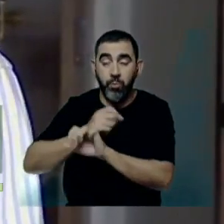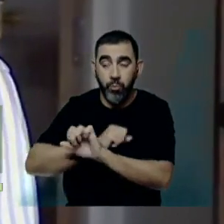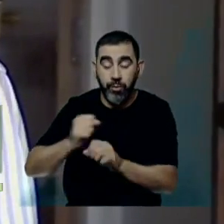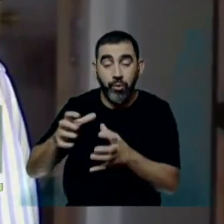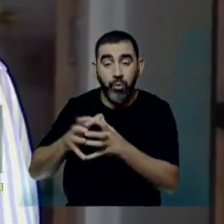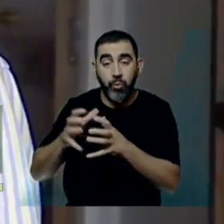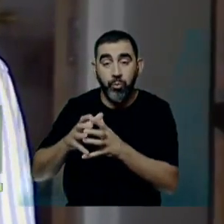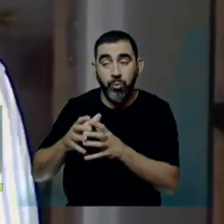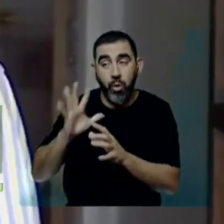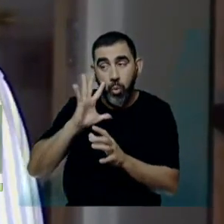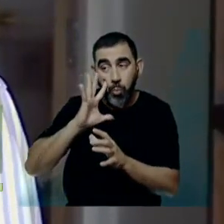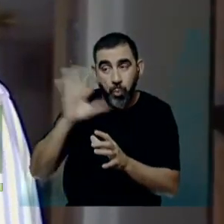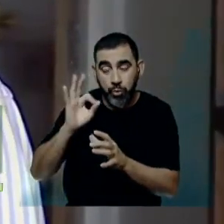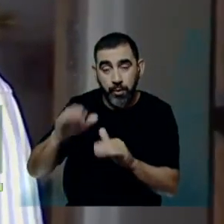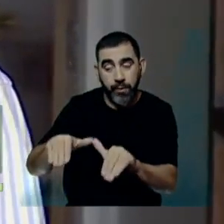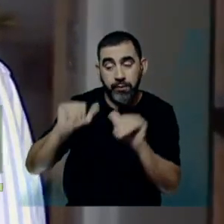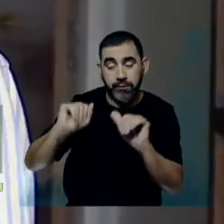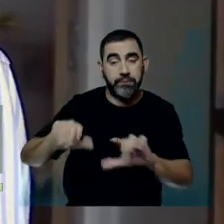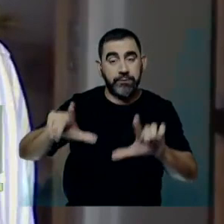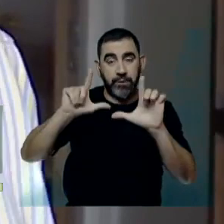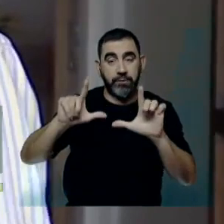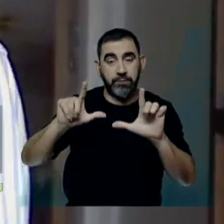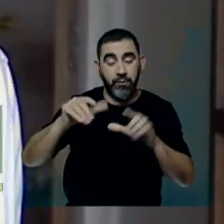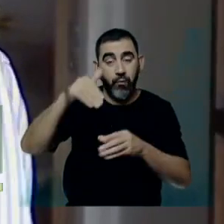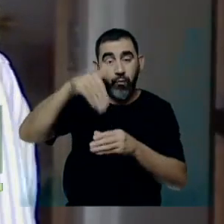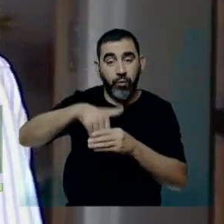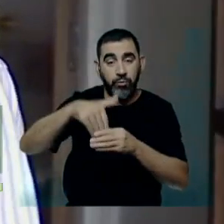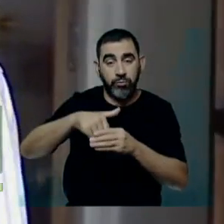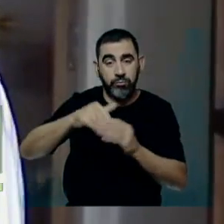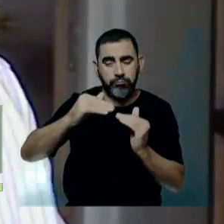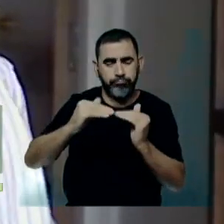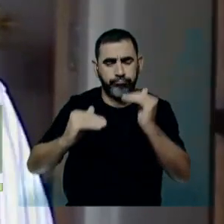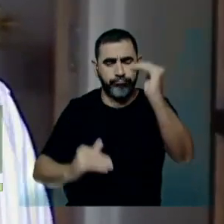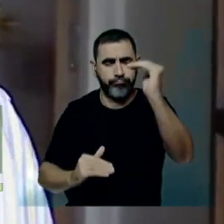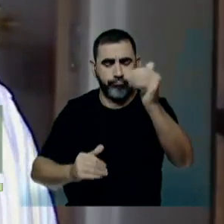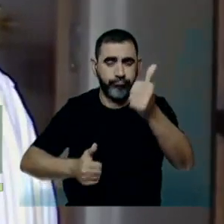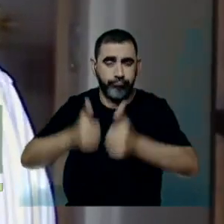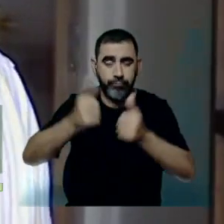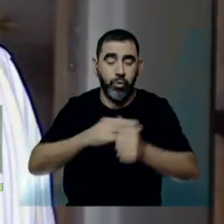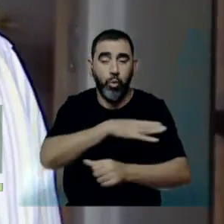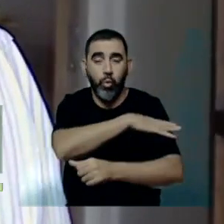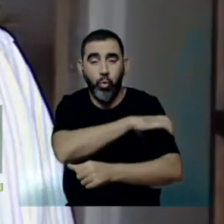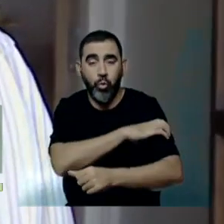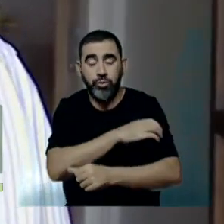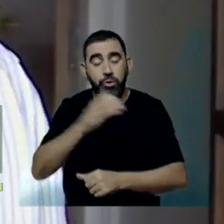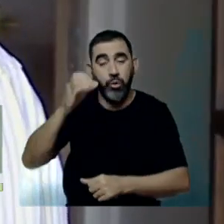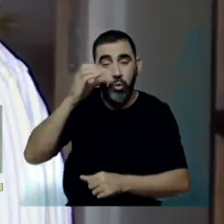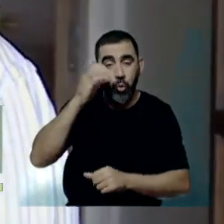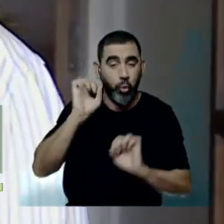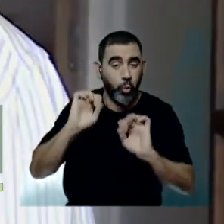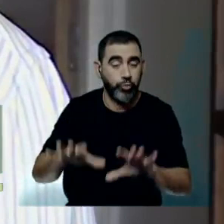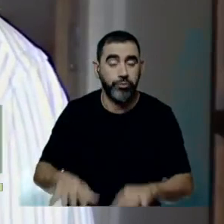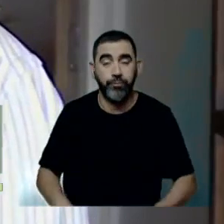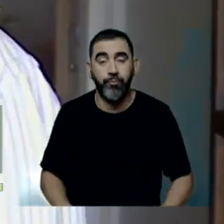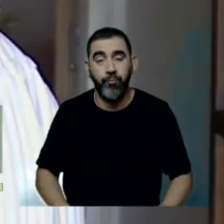convocatoria el retiro de la candidatura en esta elección que está muy cabeza a cabeza entre Yamandú Orsi y Carolina